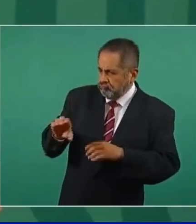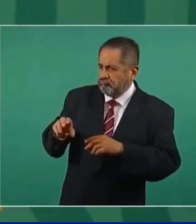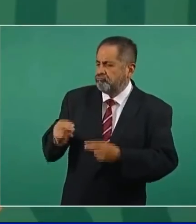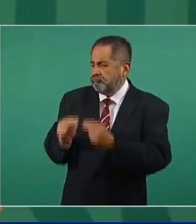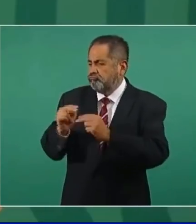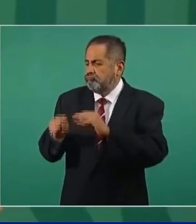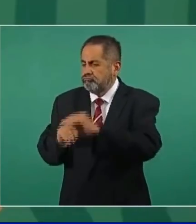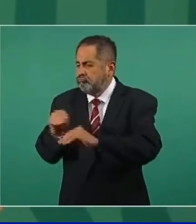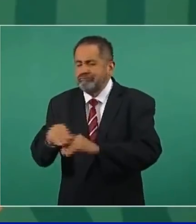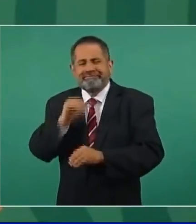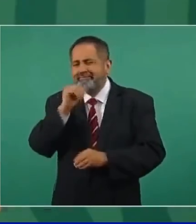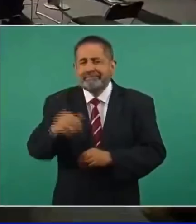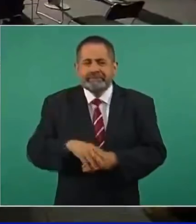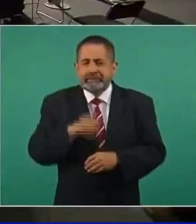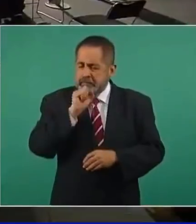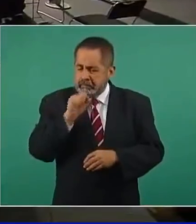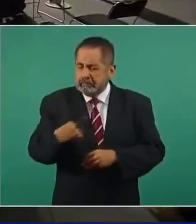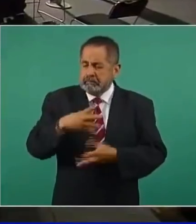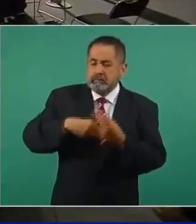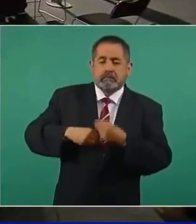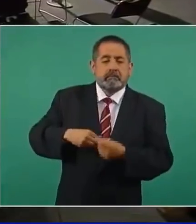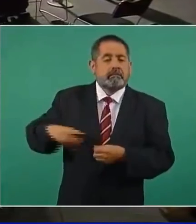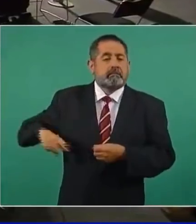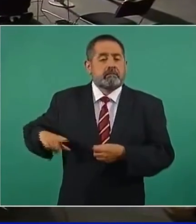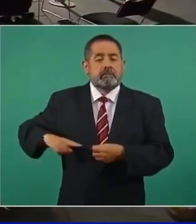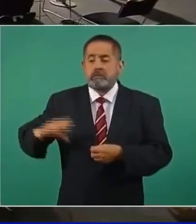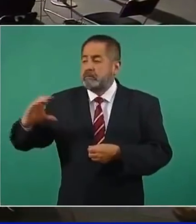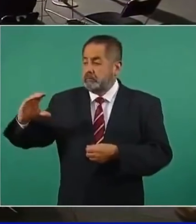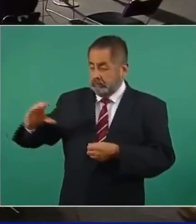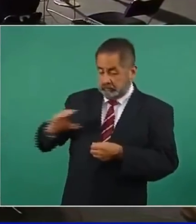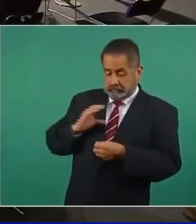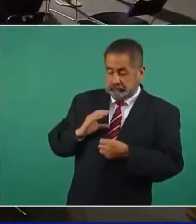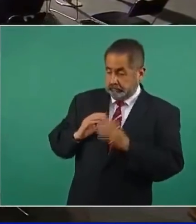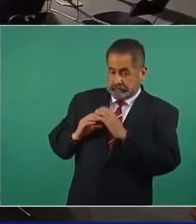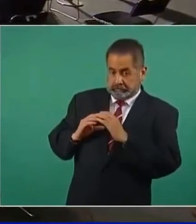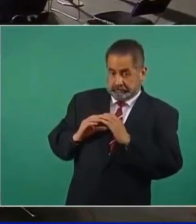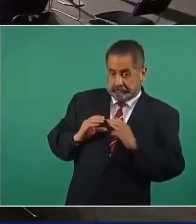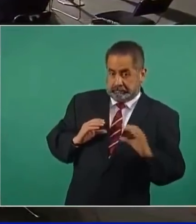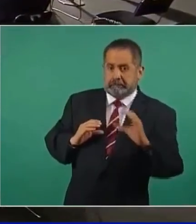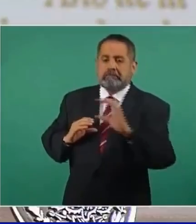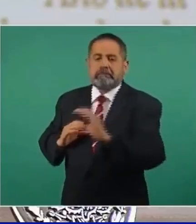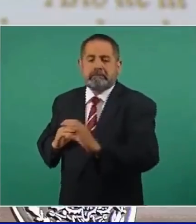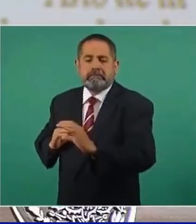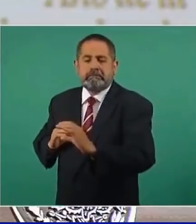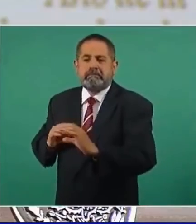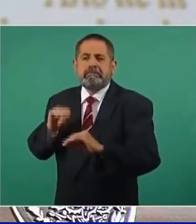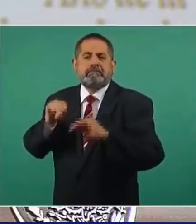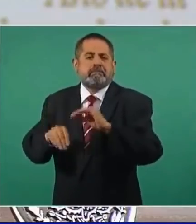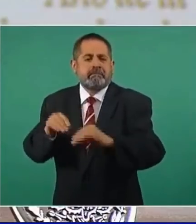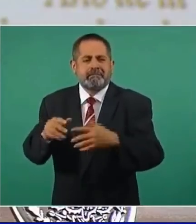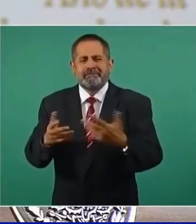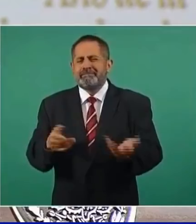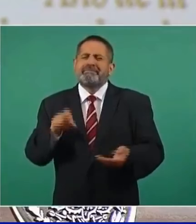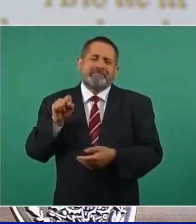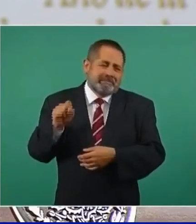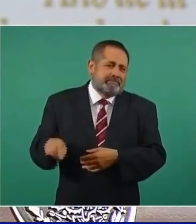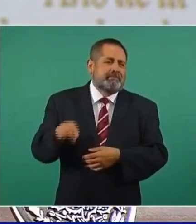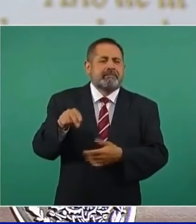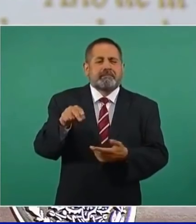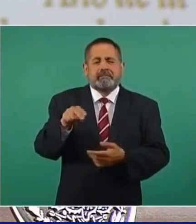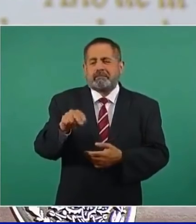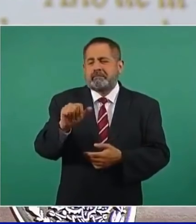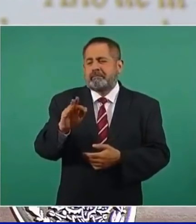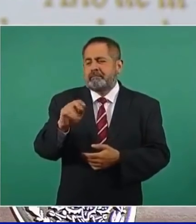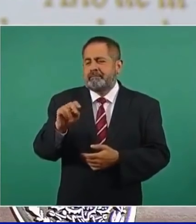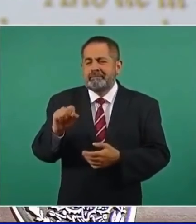Están siendo financiados en buena medida por la Banca de Desarrollo.